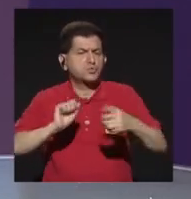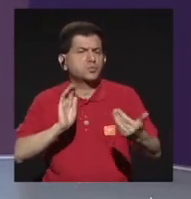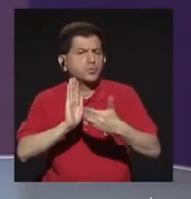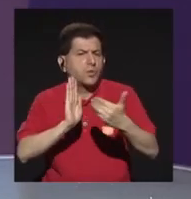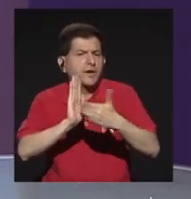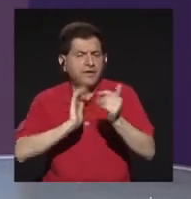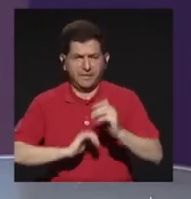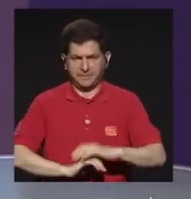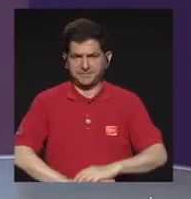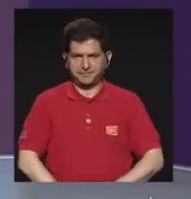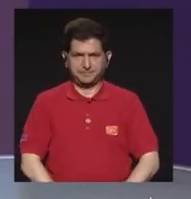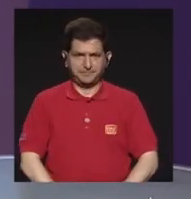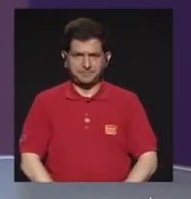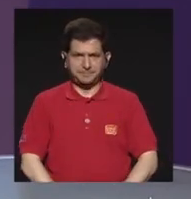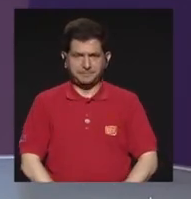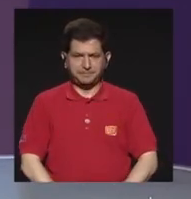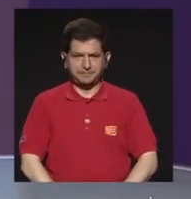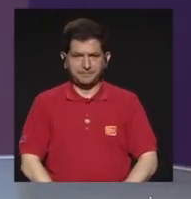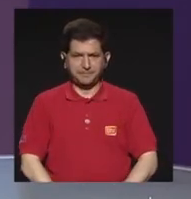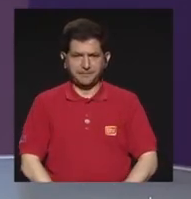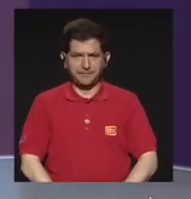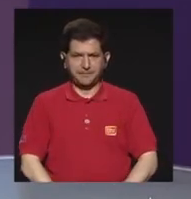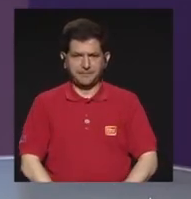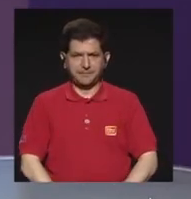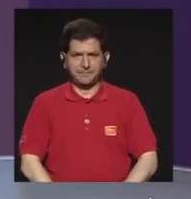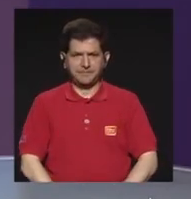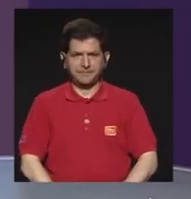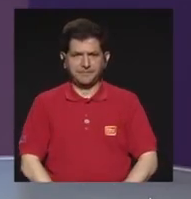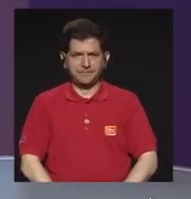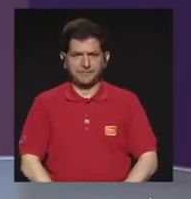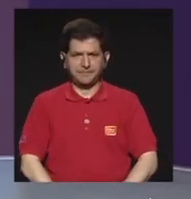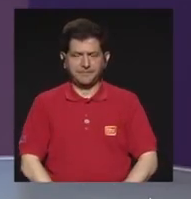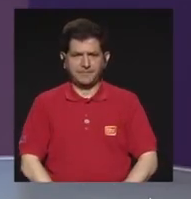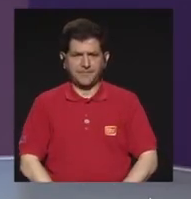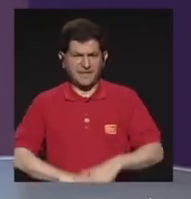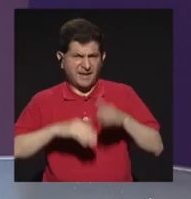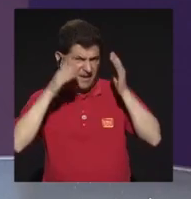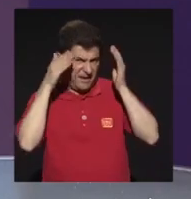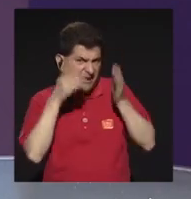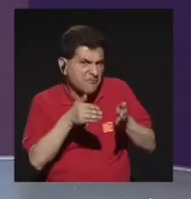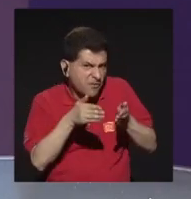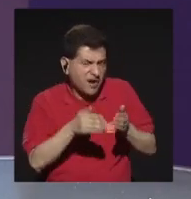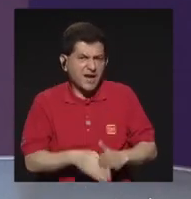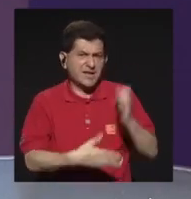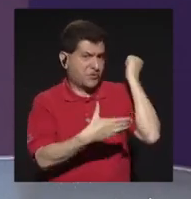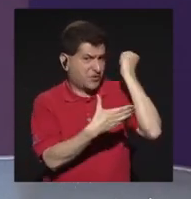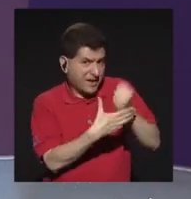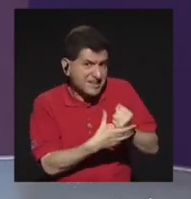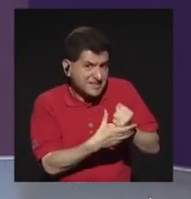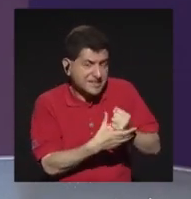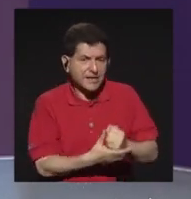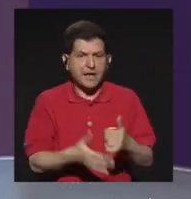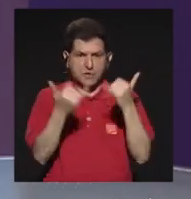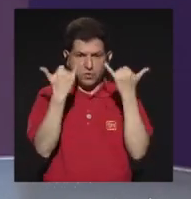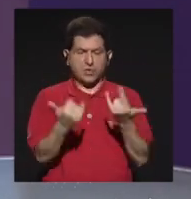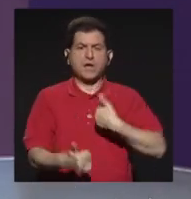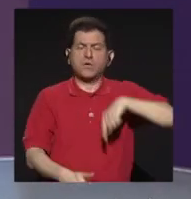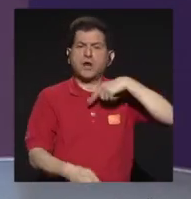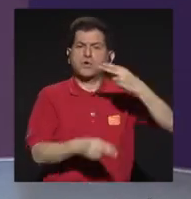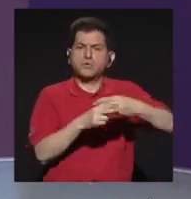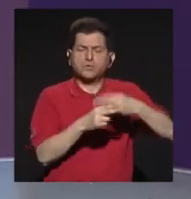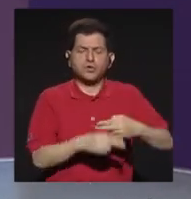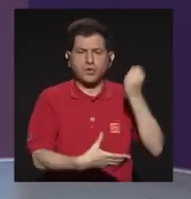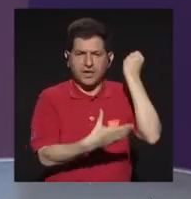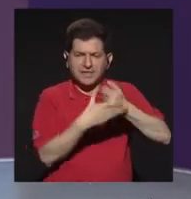daño entonces de centrarse en que hubo un asesinato y que ahora nosotros llamamos